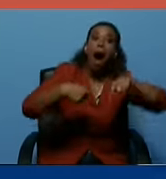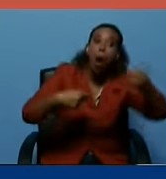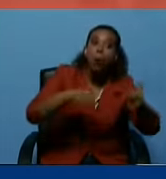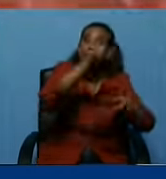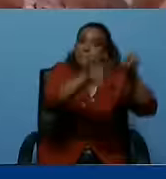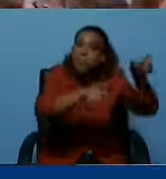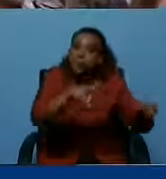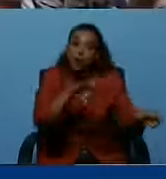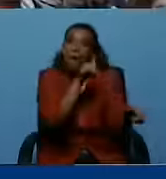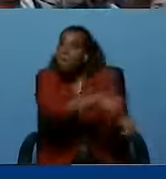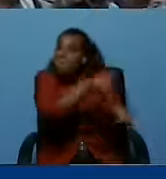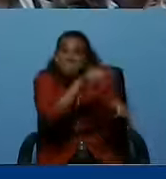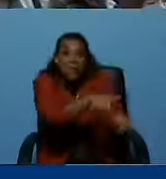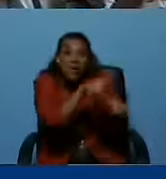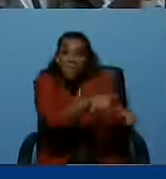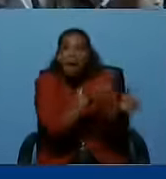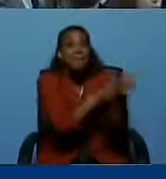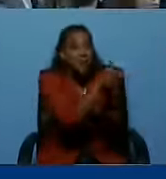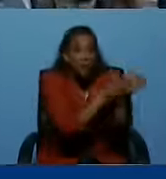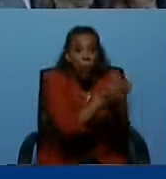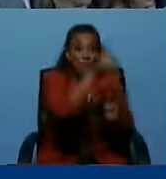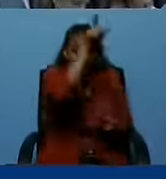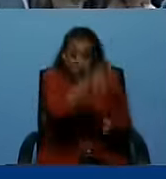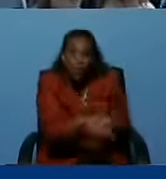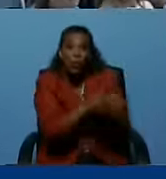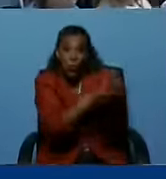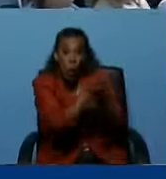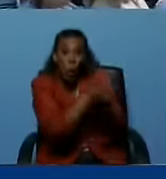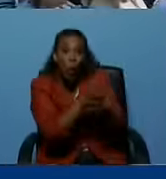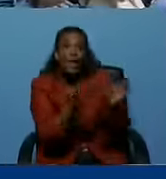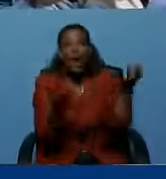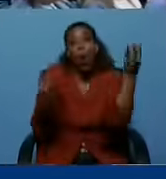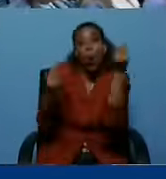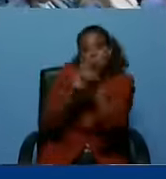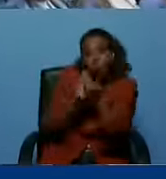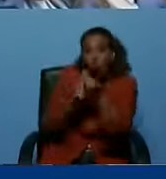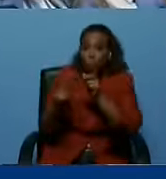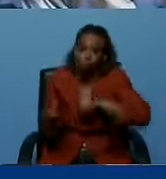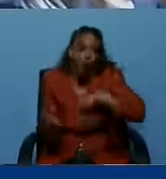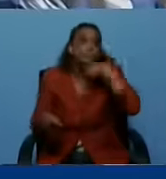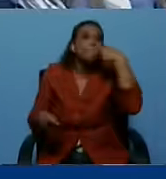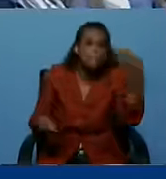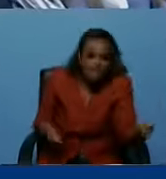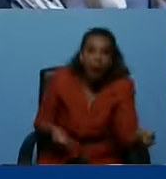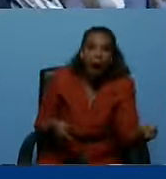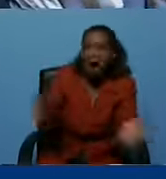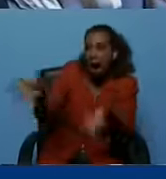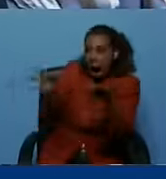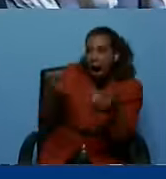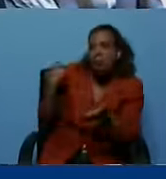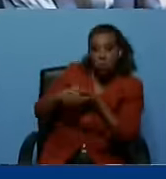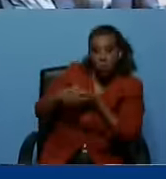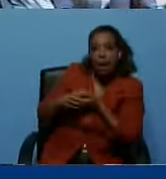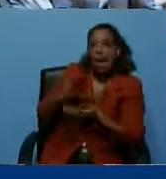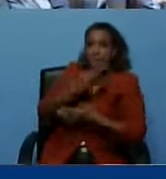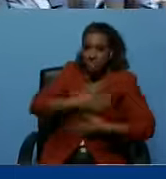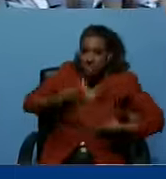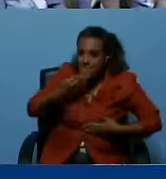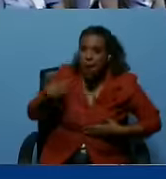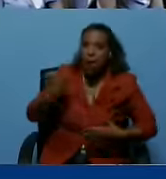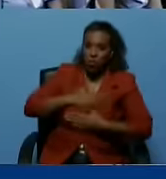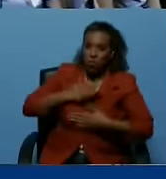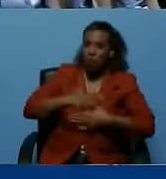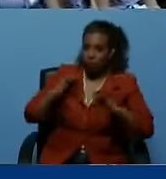que ustedes, de por sí como emprendedores, y la gente que trabaja con ustedes, tiene buenos ingresos para mejorar su calidad de